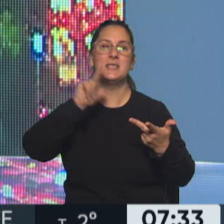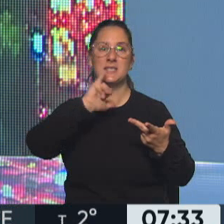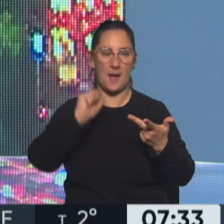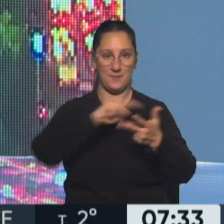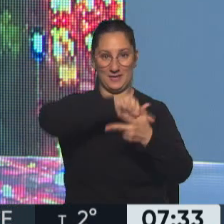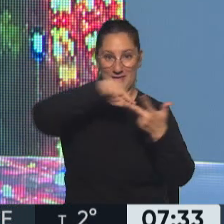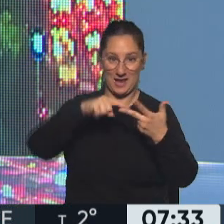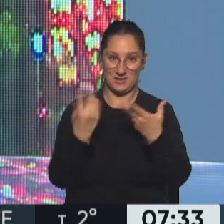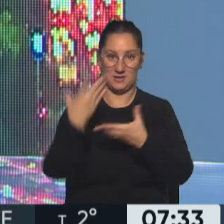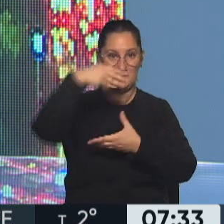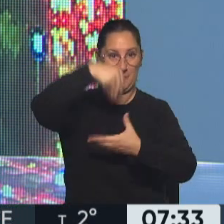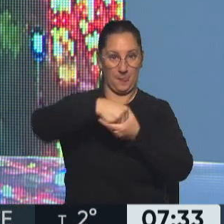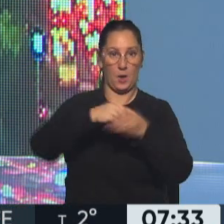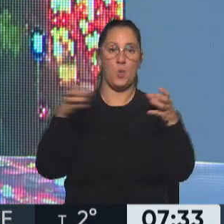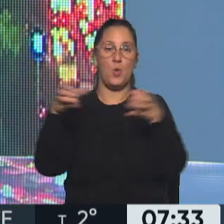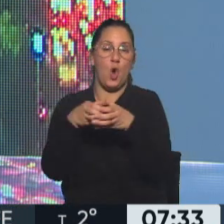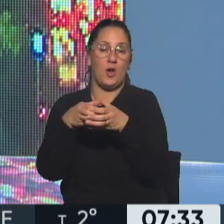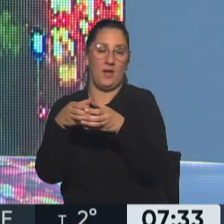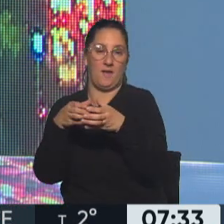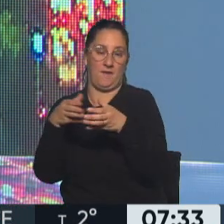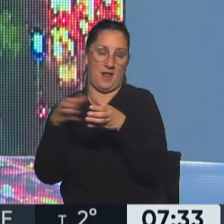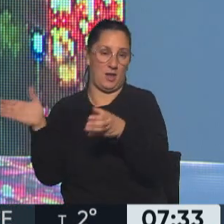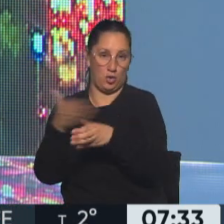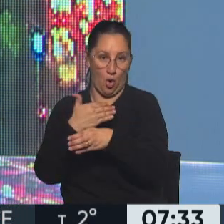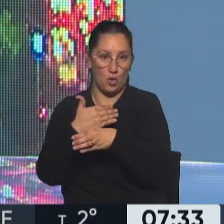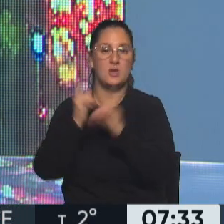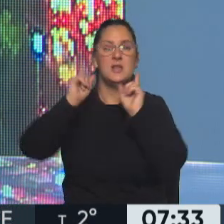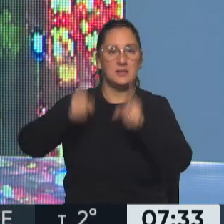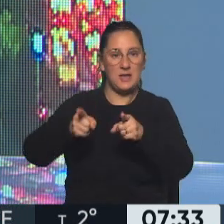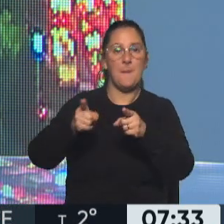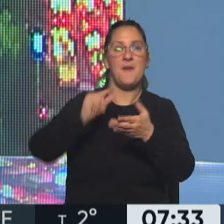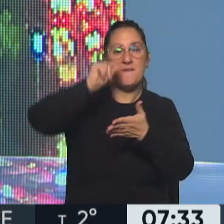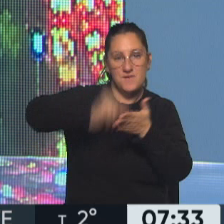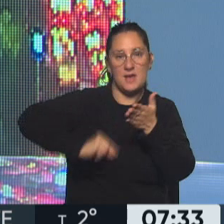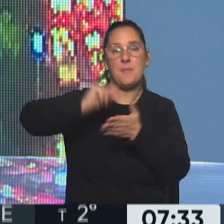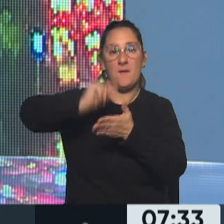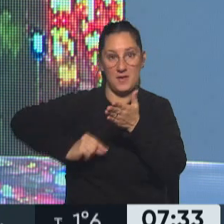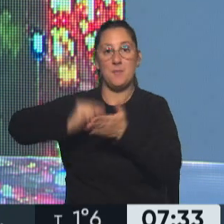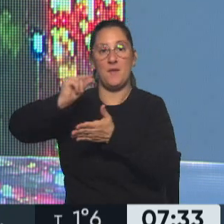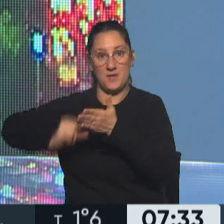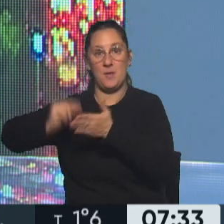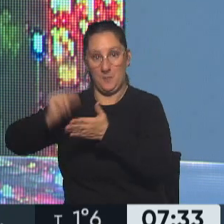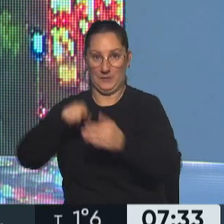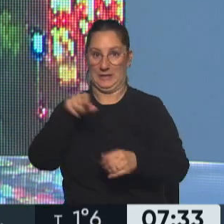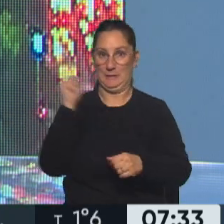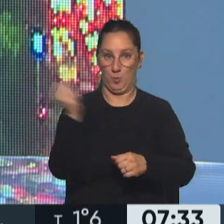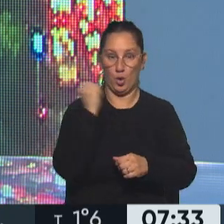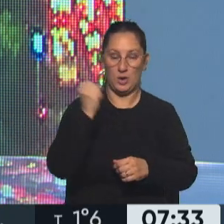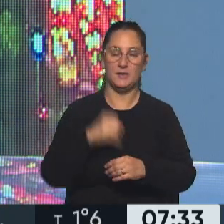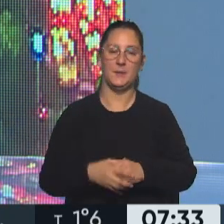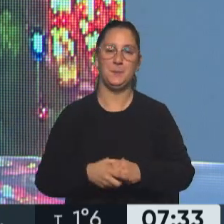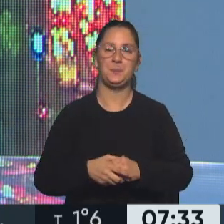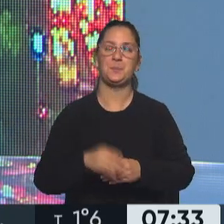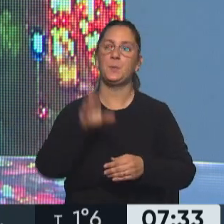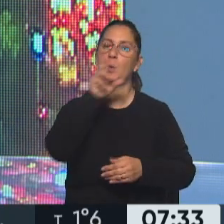tres integrantes del bloque del Frente de Todos. Acompañan también con las firmas, y esto es importante y lo vamos a destacar,